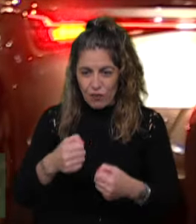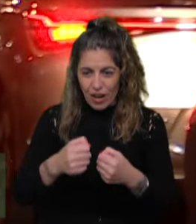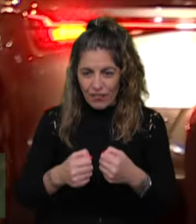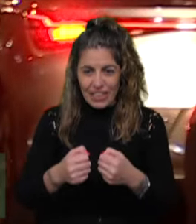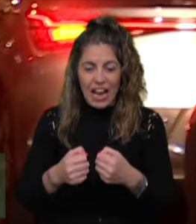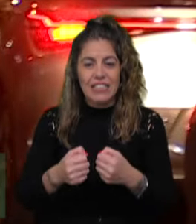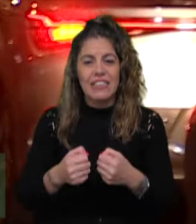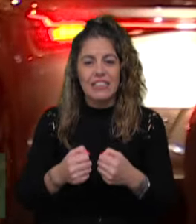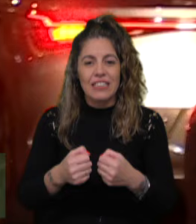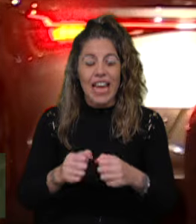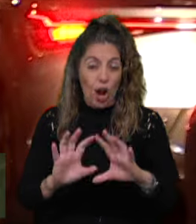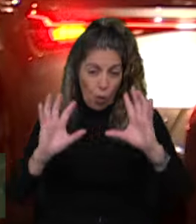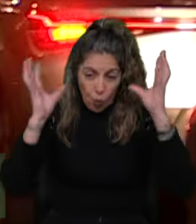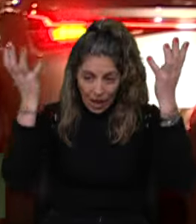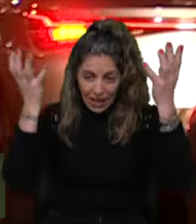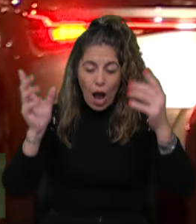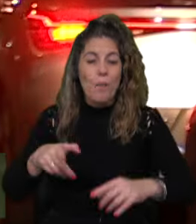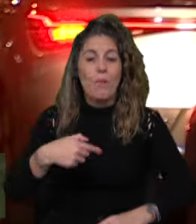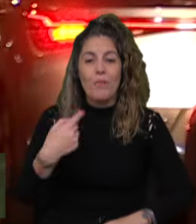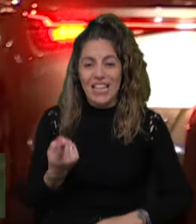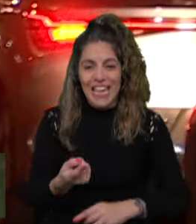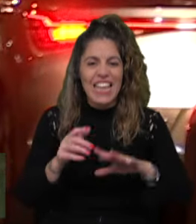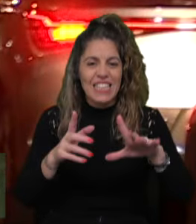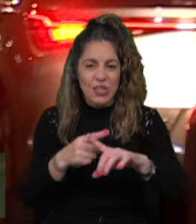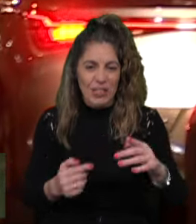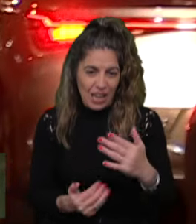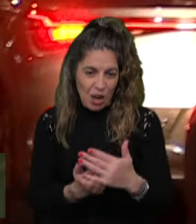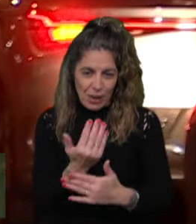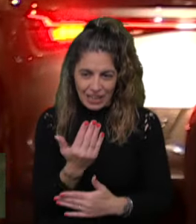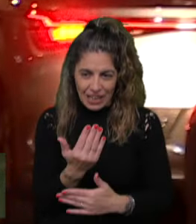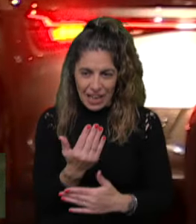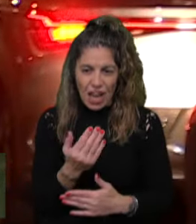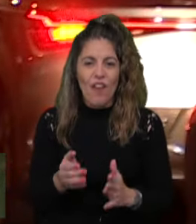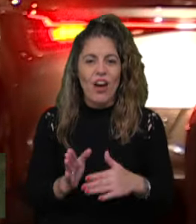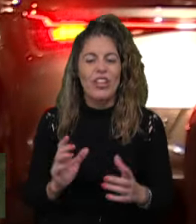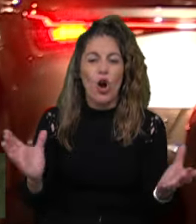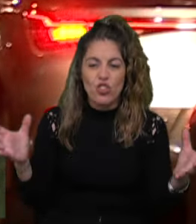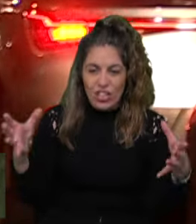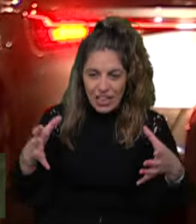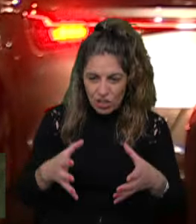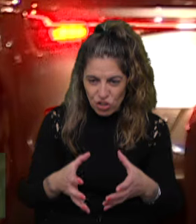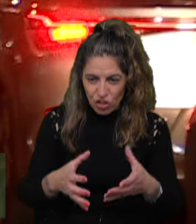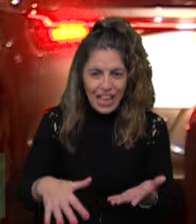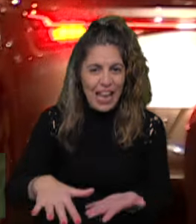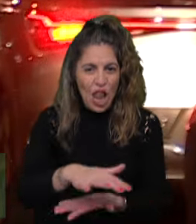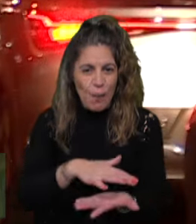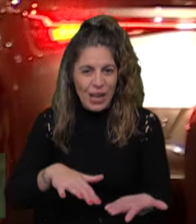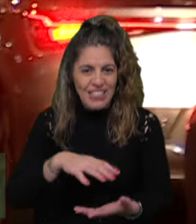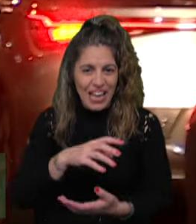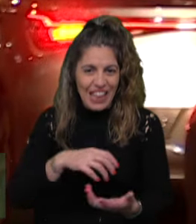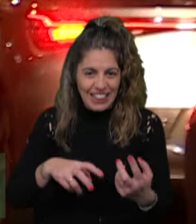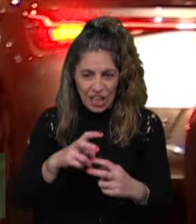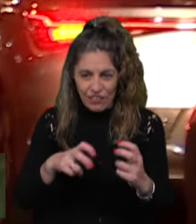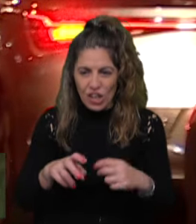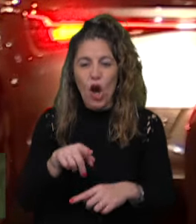de Cerveza en huelga, y mañana a las 10:30 de la mañana va a haber una concentración en la Plaza del Entrevero y